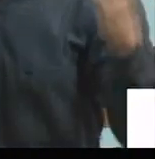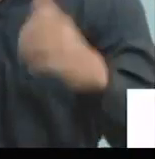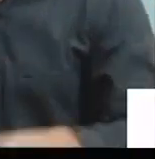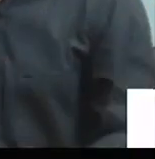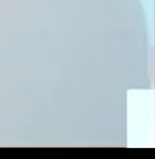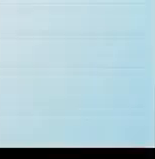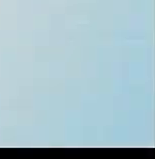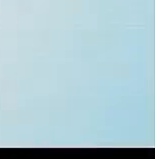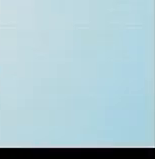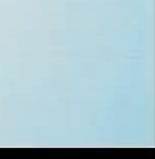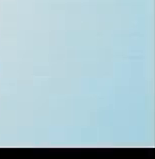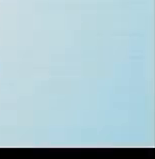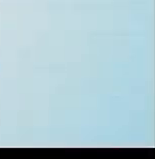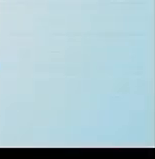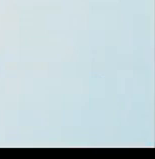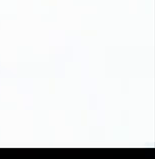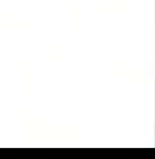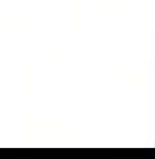detalles.